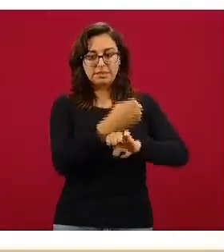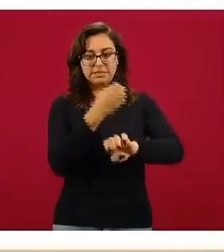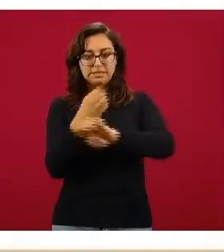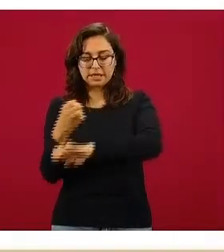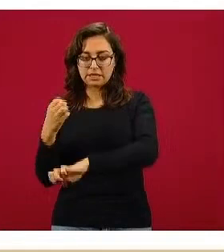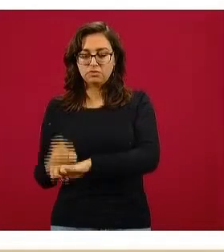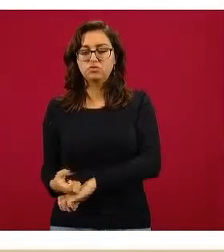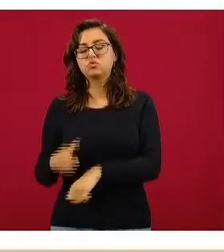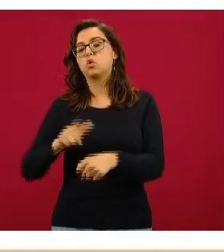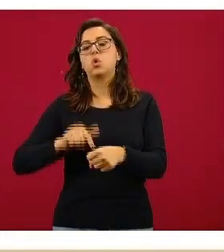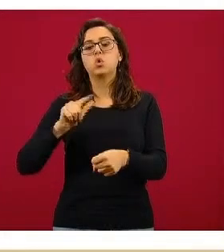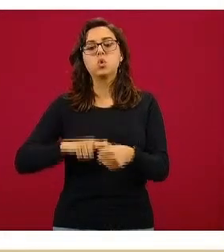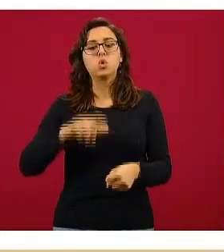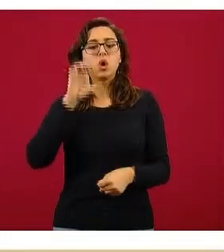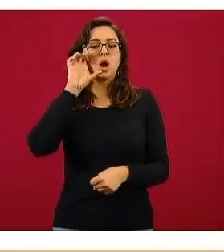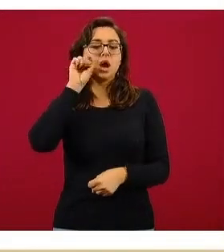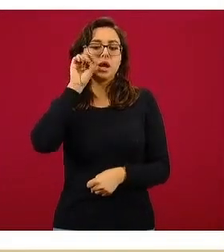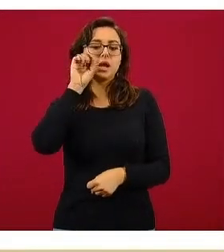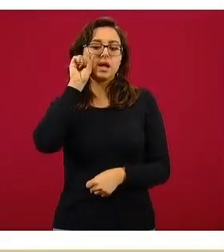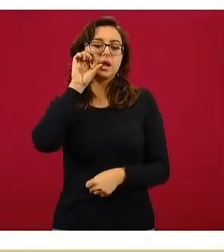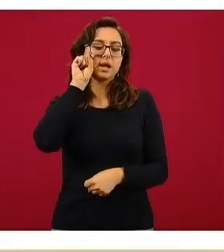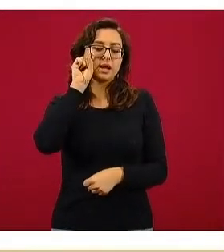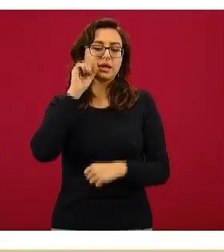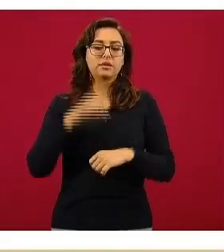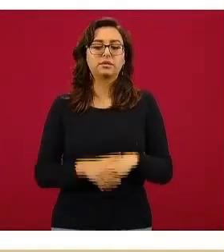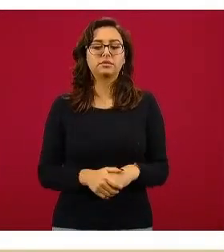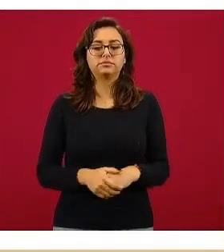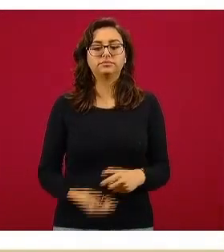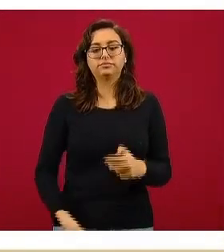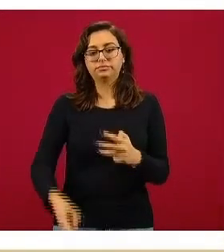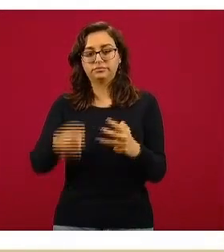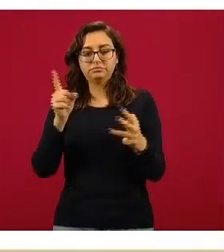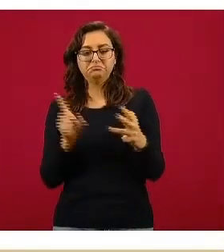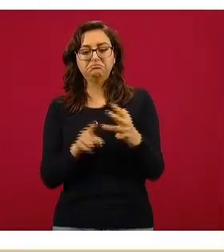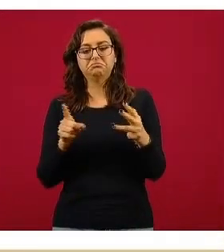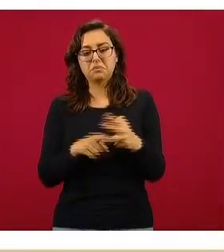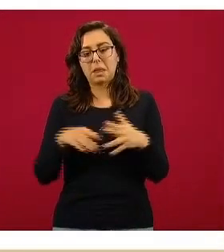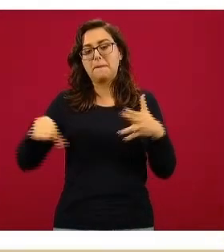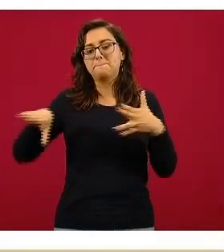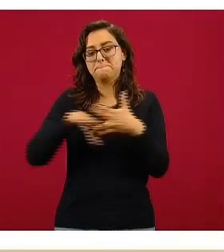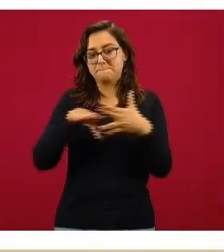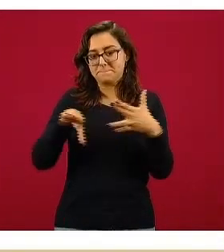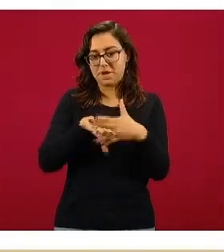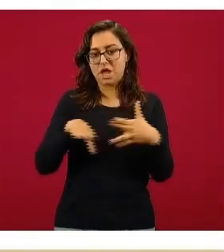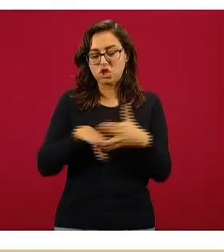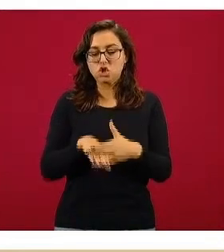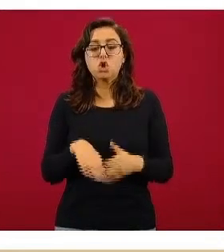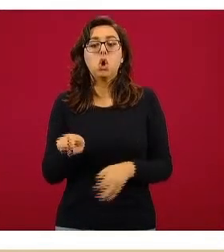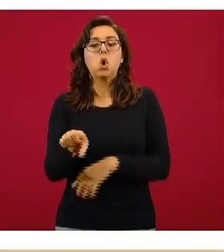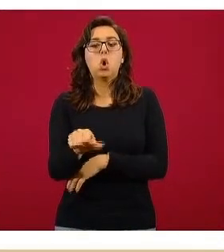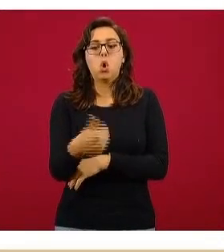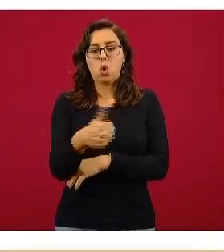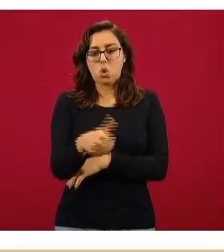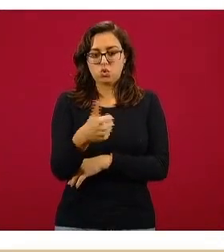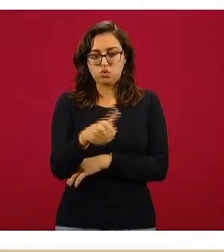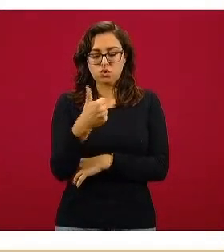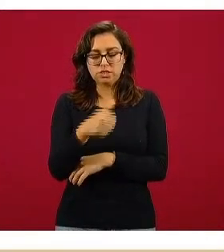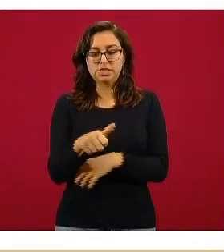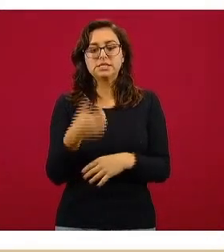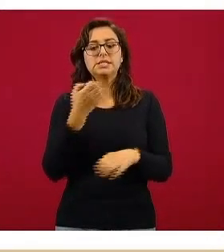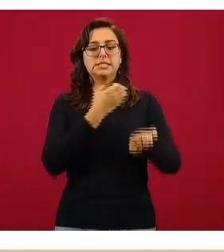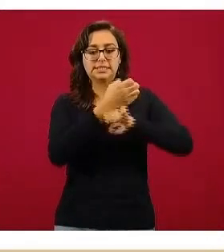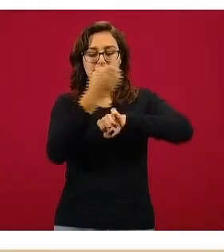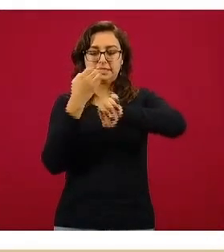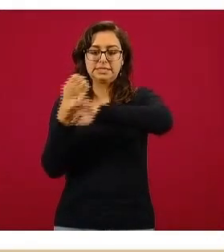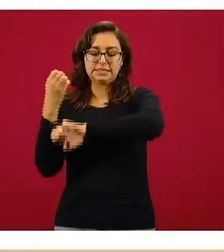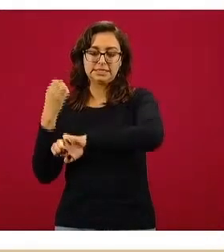por el color naranja en el mapa. En el nivel de riesgo medio tenemos a 11 entidades